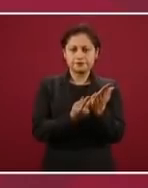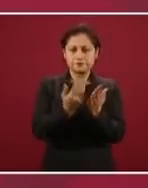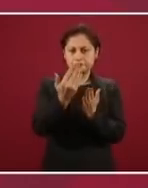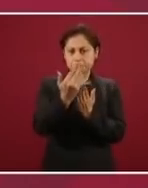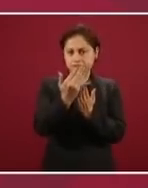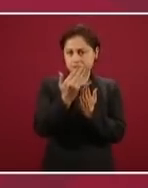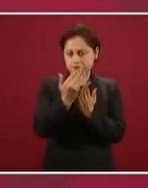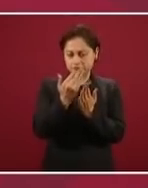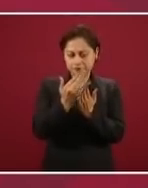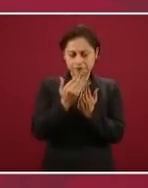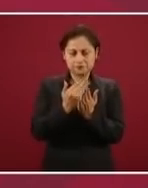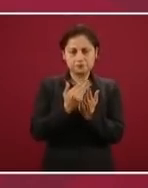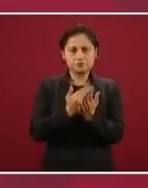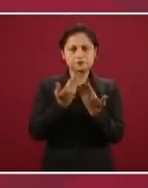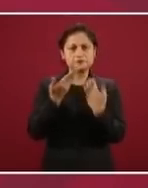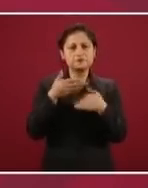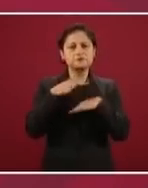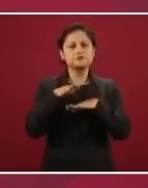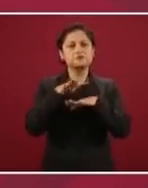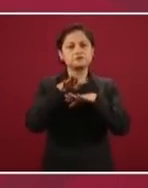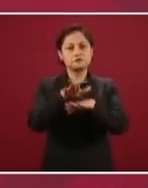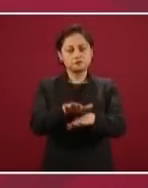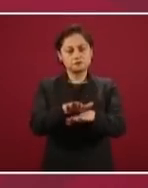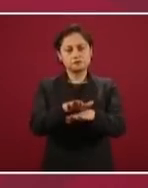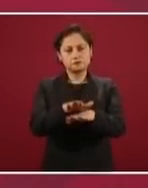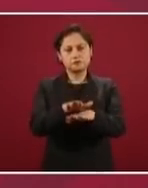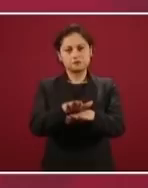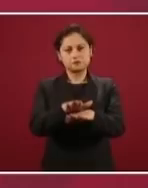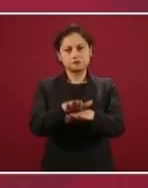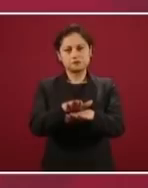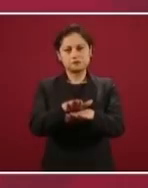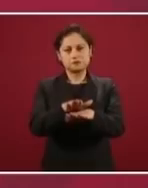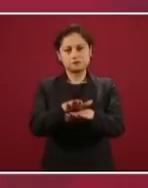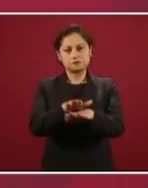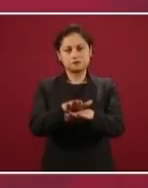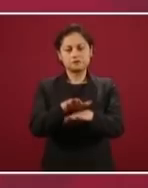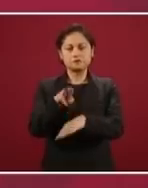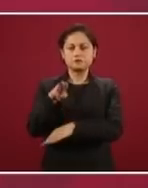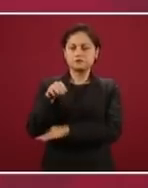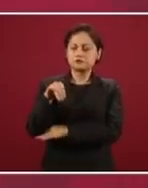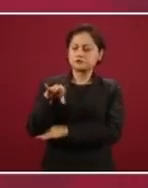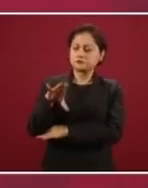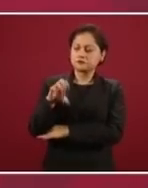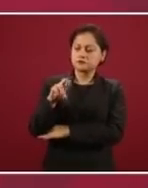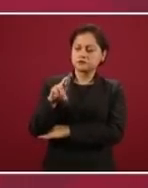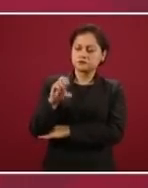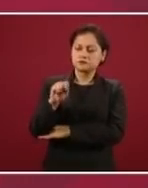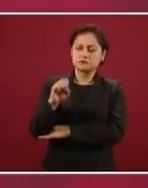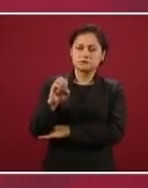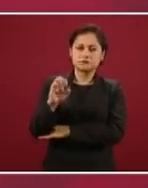y microsoft que es una empresa d